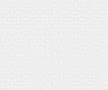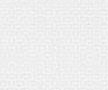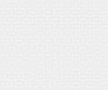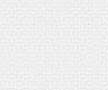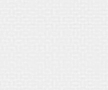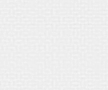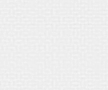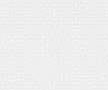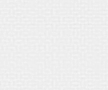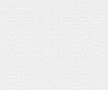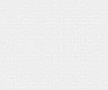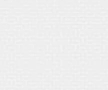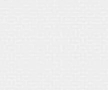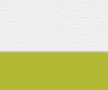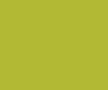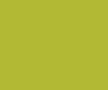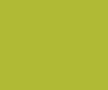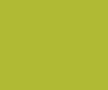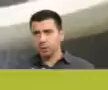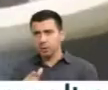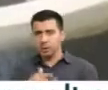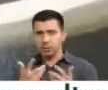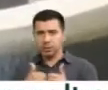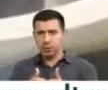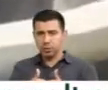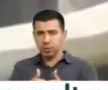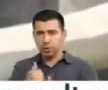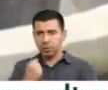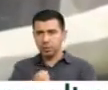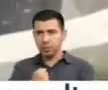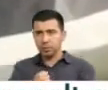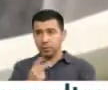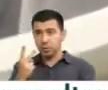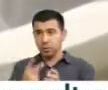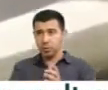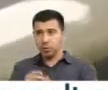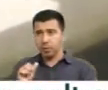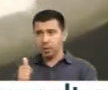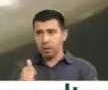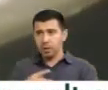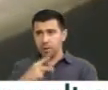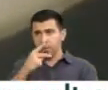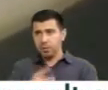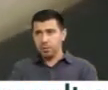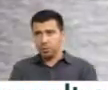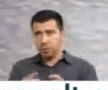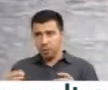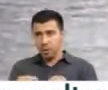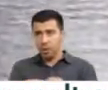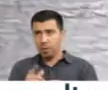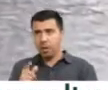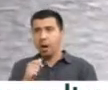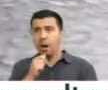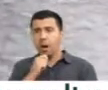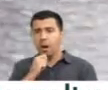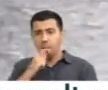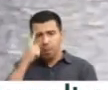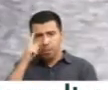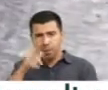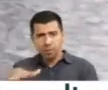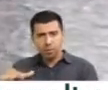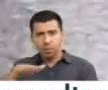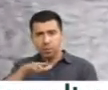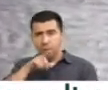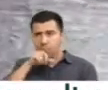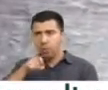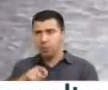ganando puntocom desde el 2010 se iniciaría el mancomunado proyecto que aseguraría agua para la meseta de bucaramanga girón y floridablanca